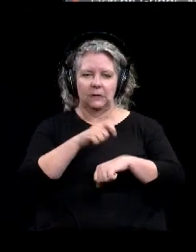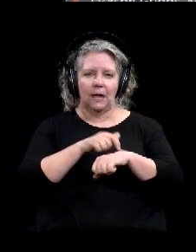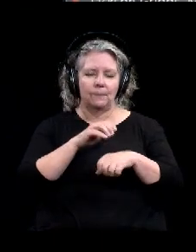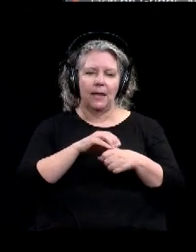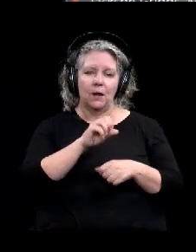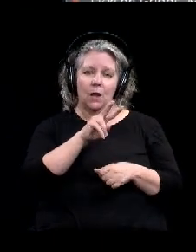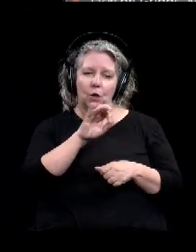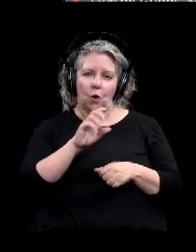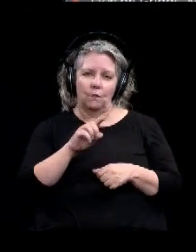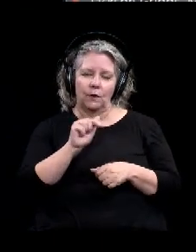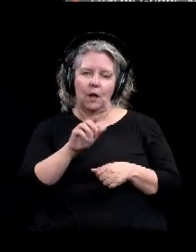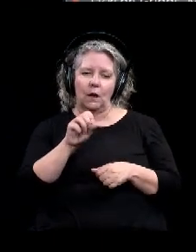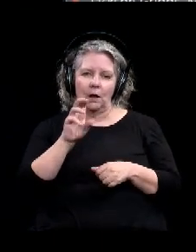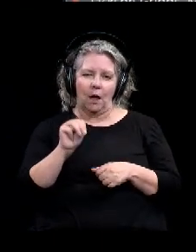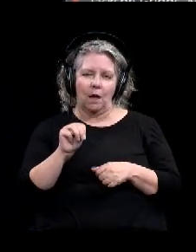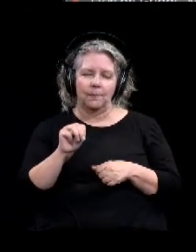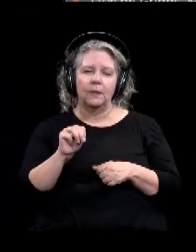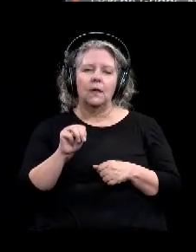la información